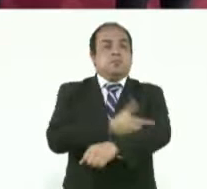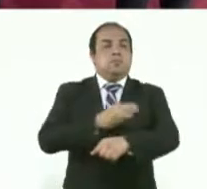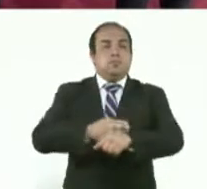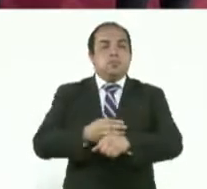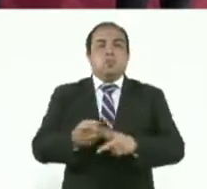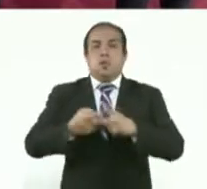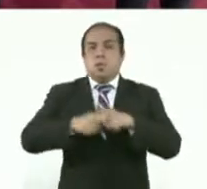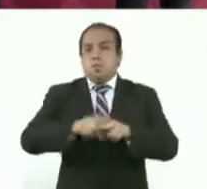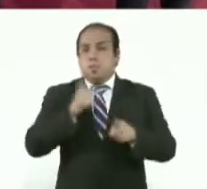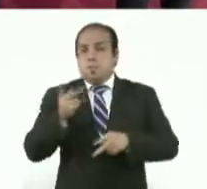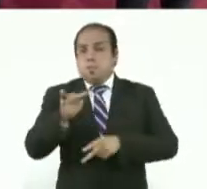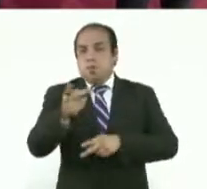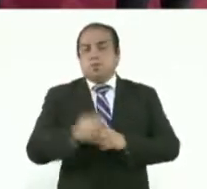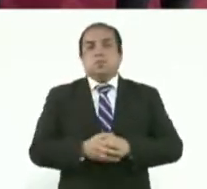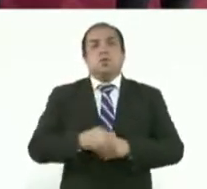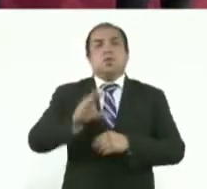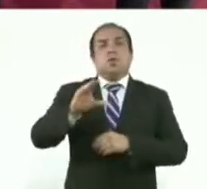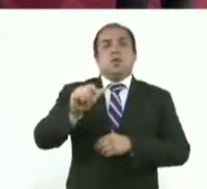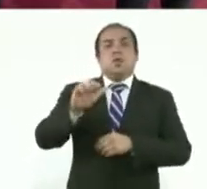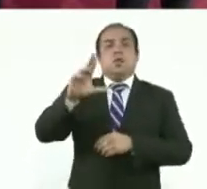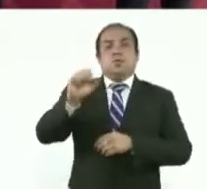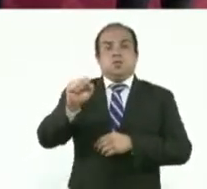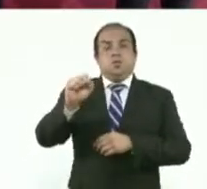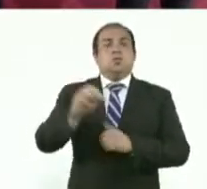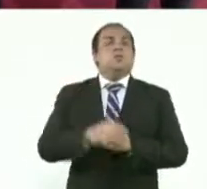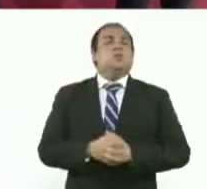Carlos Navarro del Heraldo.